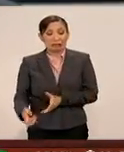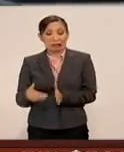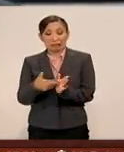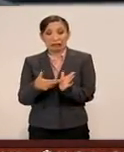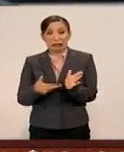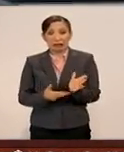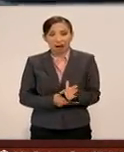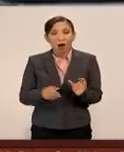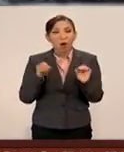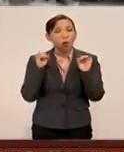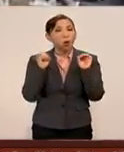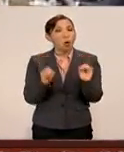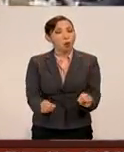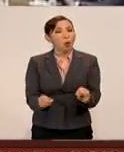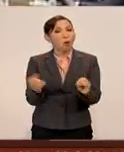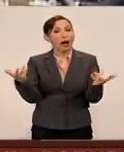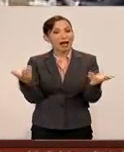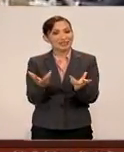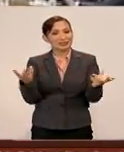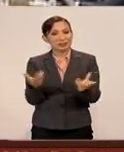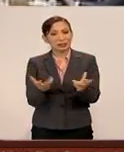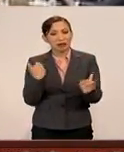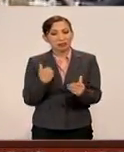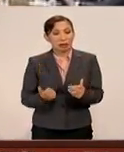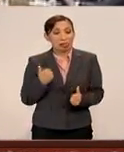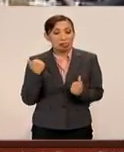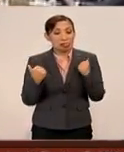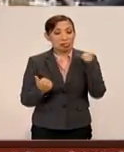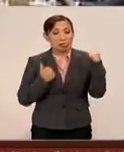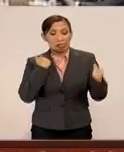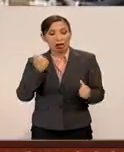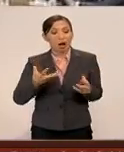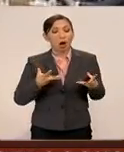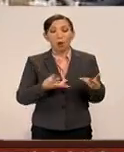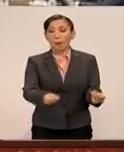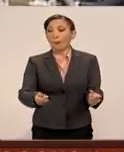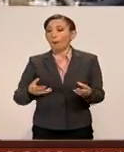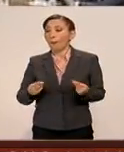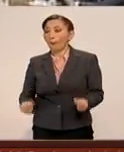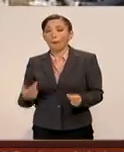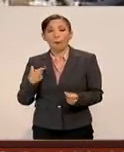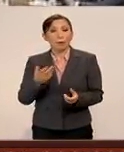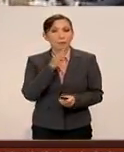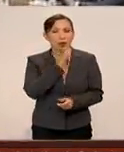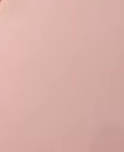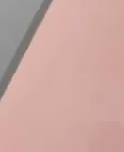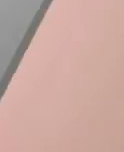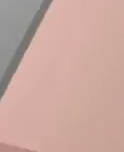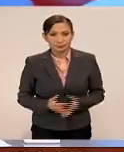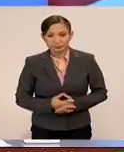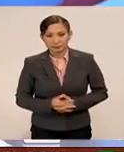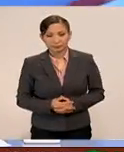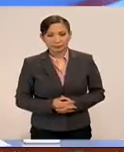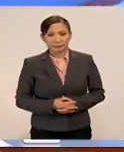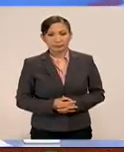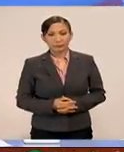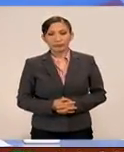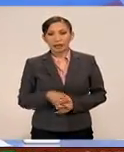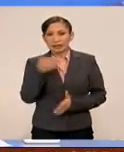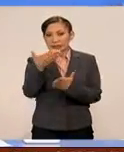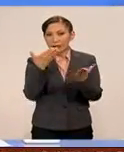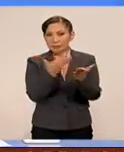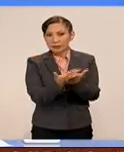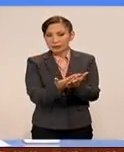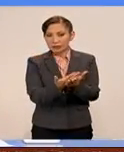norma y elevar hasta un nivel inaceptable el costo de incurrir en actos indebidos. El Servicio